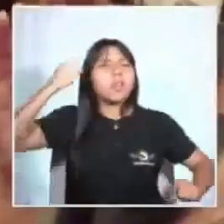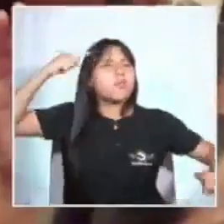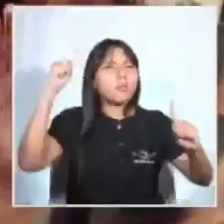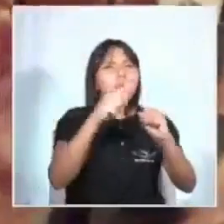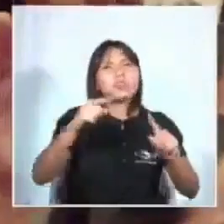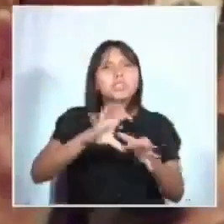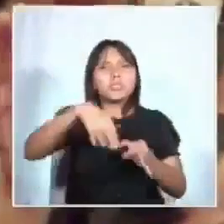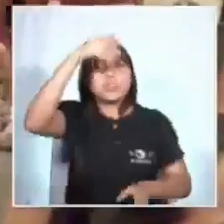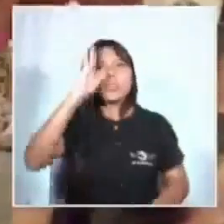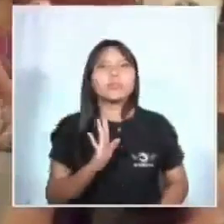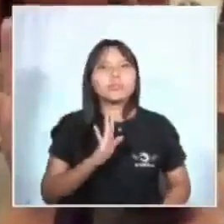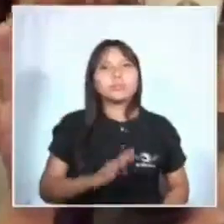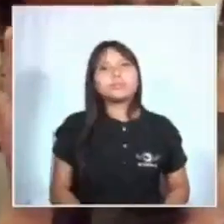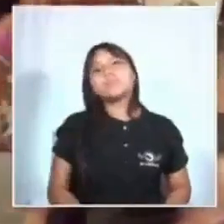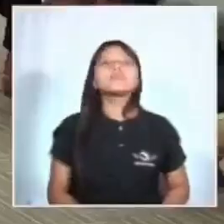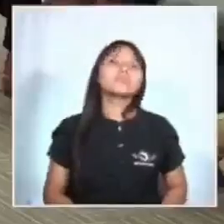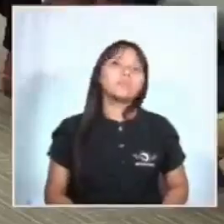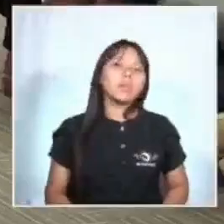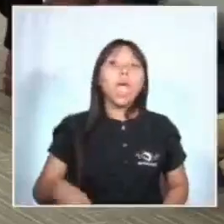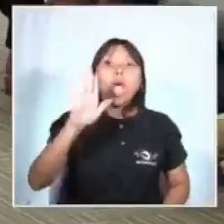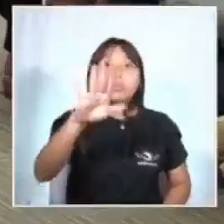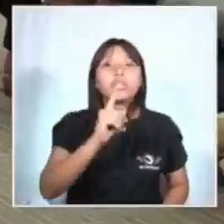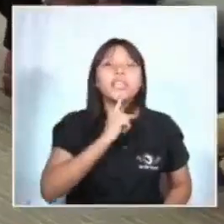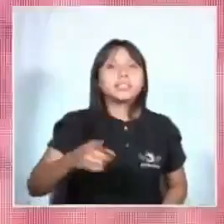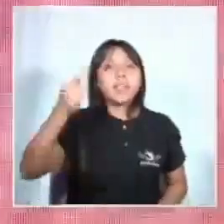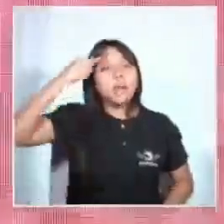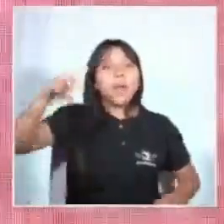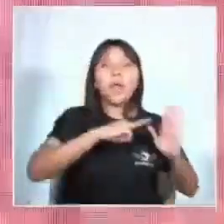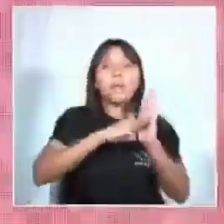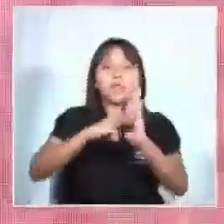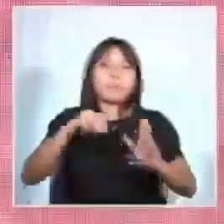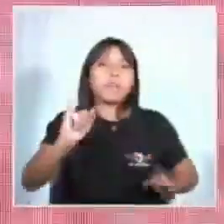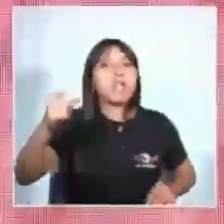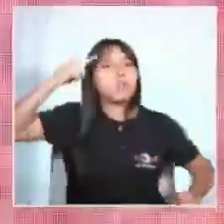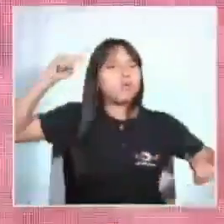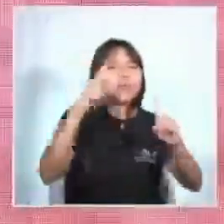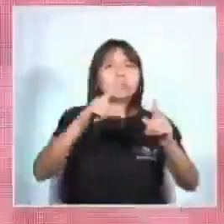para manifestar el propósito de Dios. Usted está para manifestar el propósito de Dios.